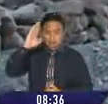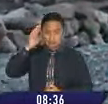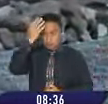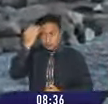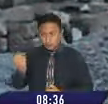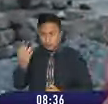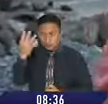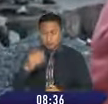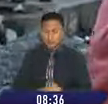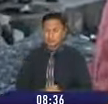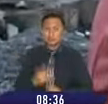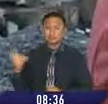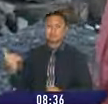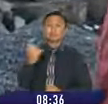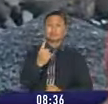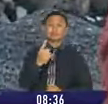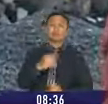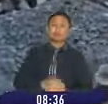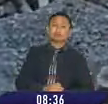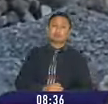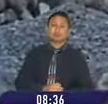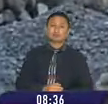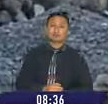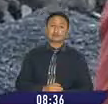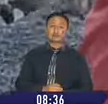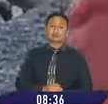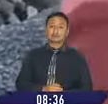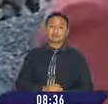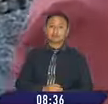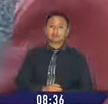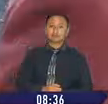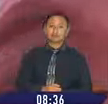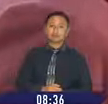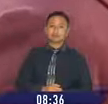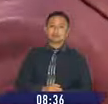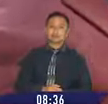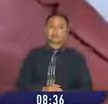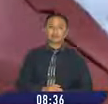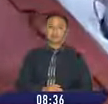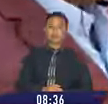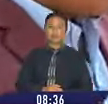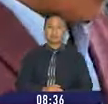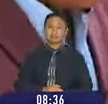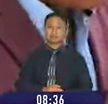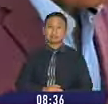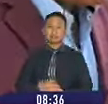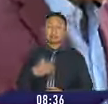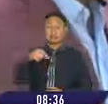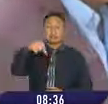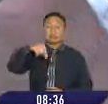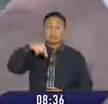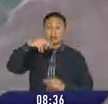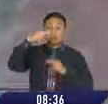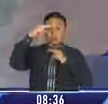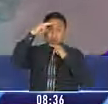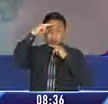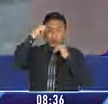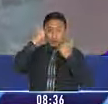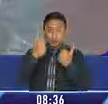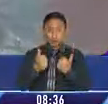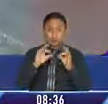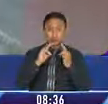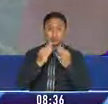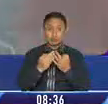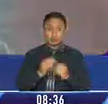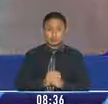favor. Estamos acá en vivo para poder llevar a los amigos televidentes buenas noticias a los familiares y a los vecinos. Se